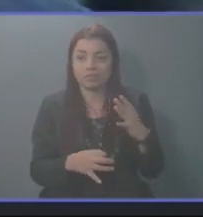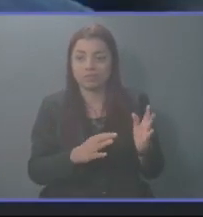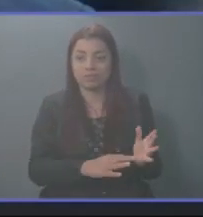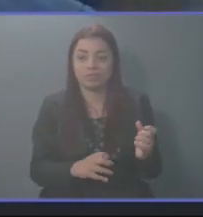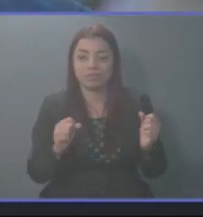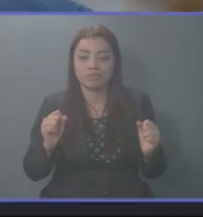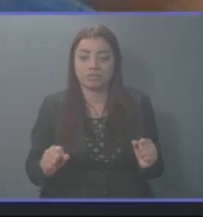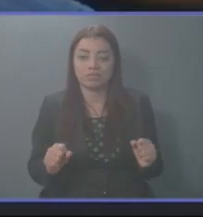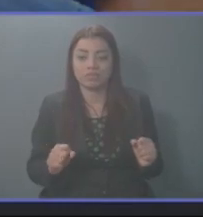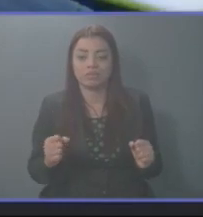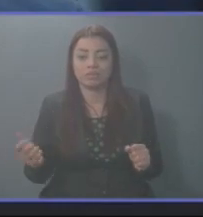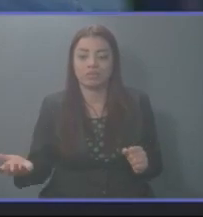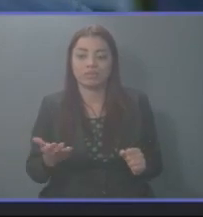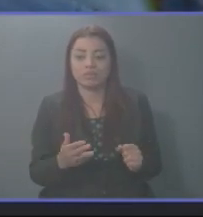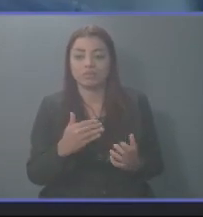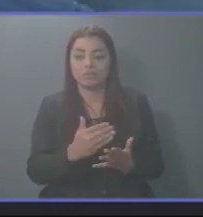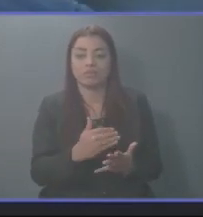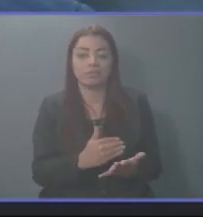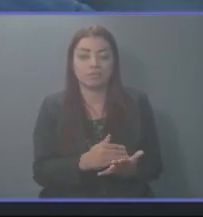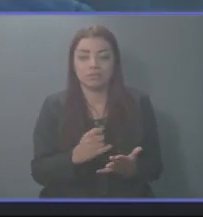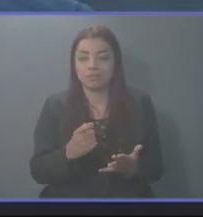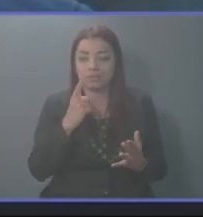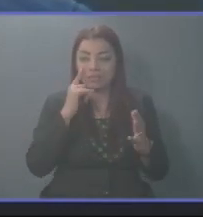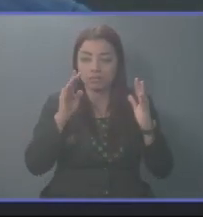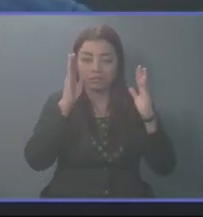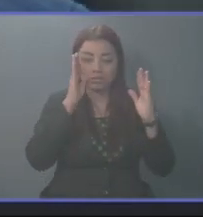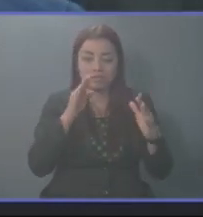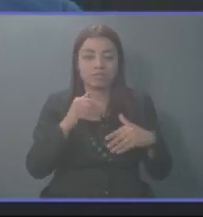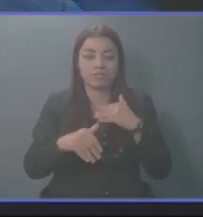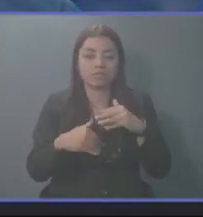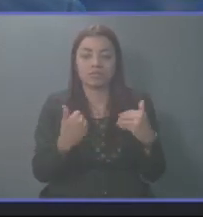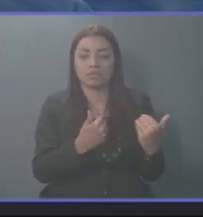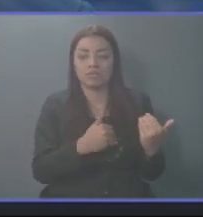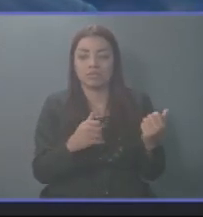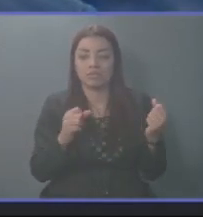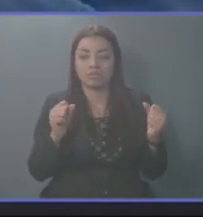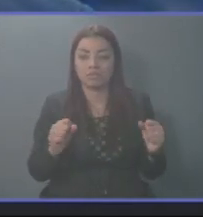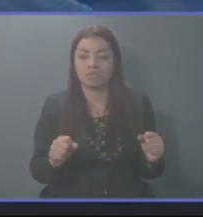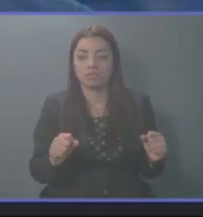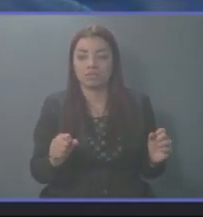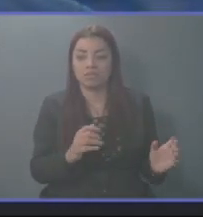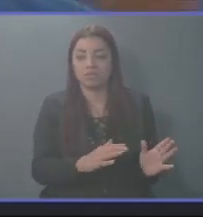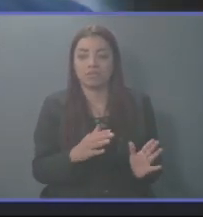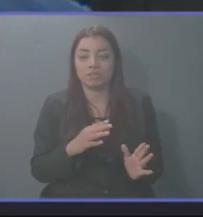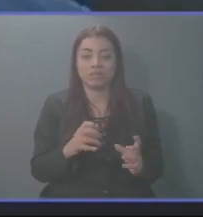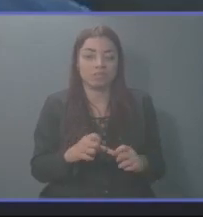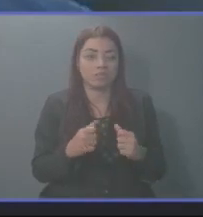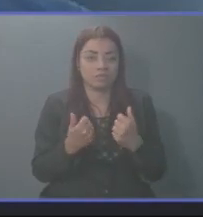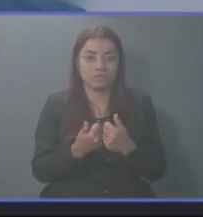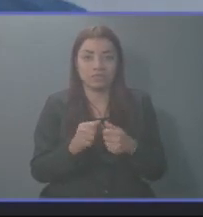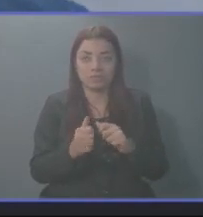ley. Dichos acuerdos deberán atender a los estatutos de cada federación y asociación deportiva, no excederán de 6